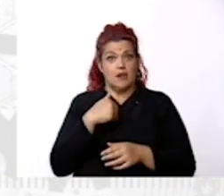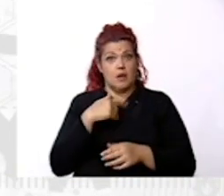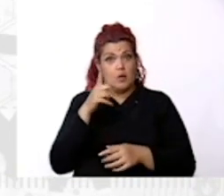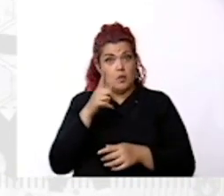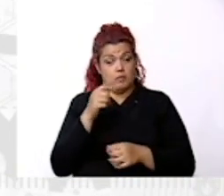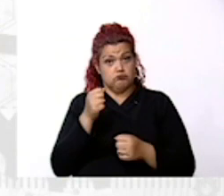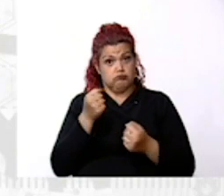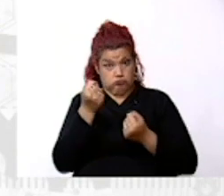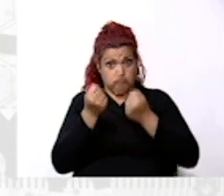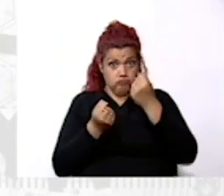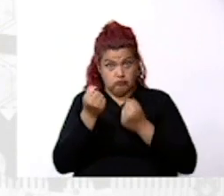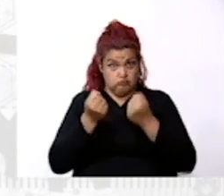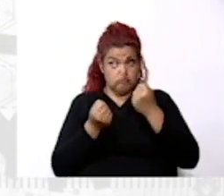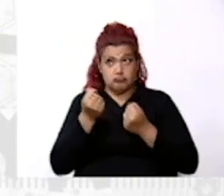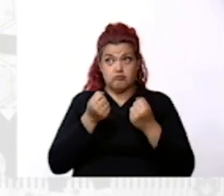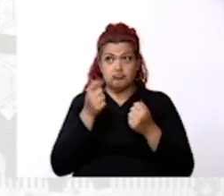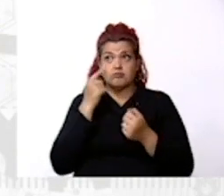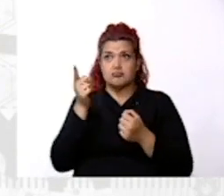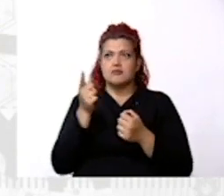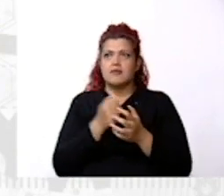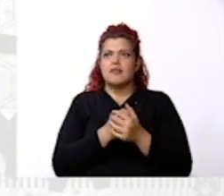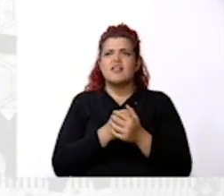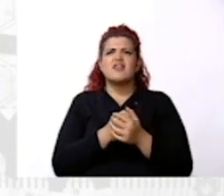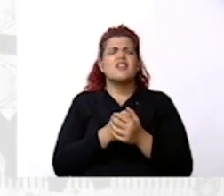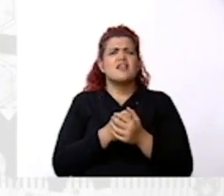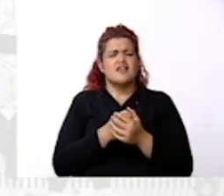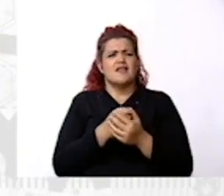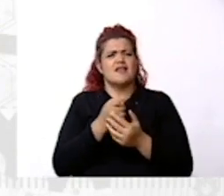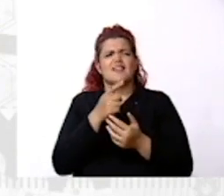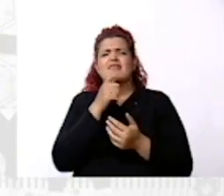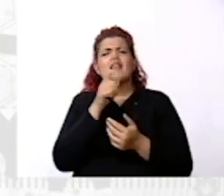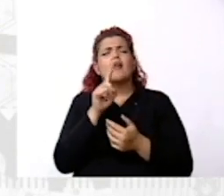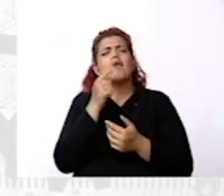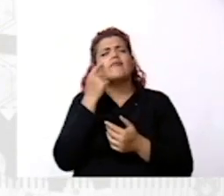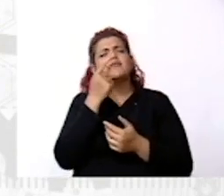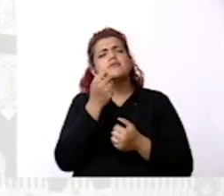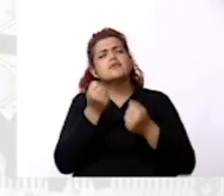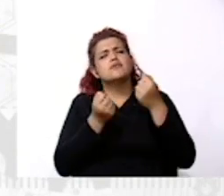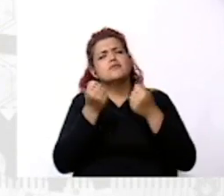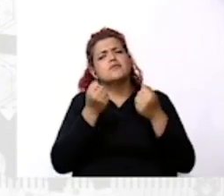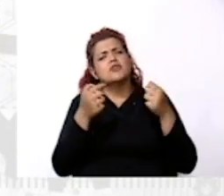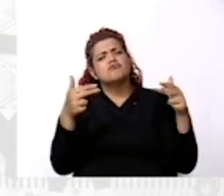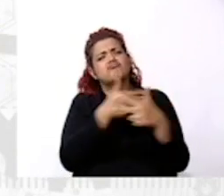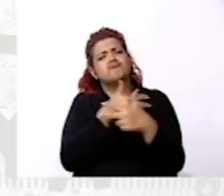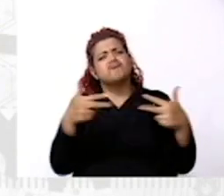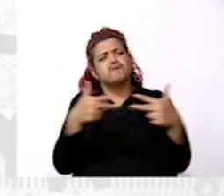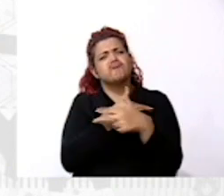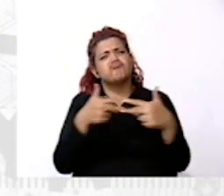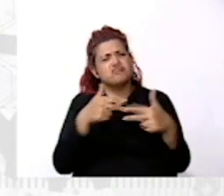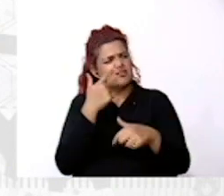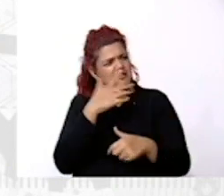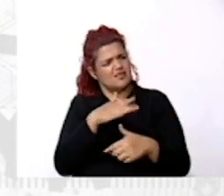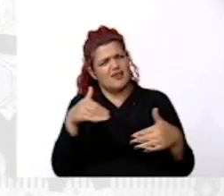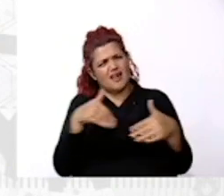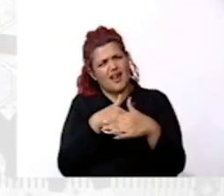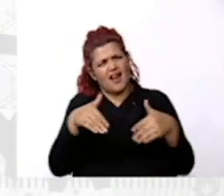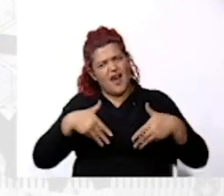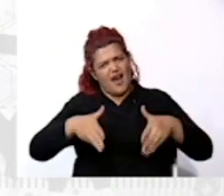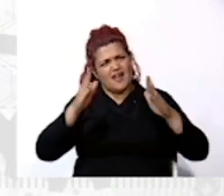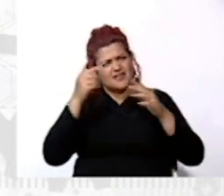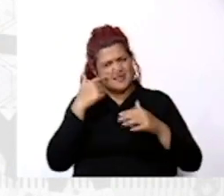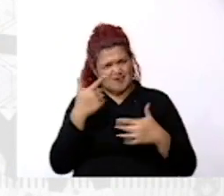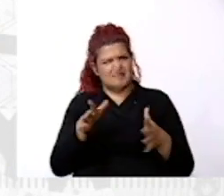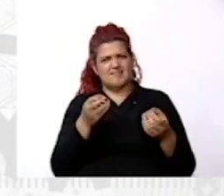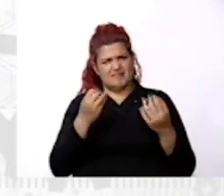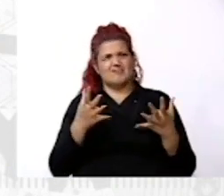Tenemos un automóvil. ¿Quién no ha visto automóviles ahí en la calle, en todo lado?